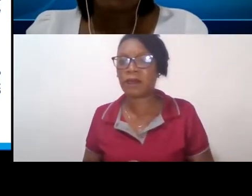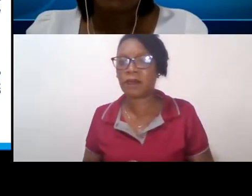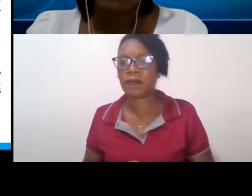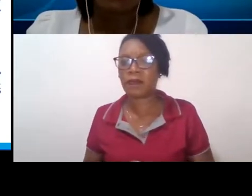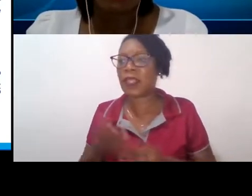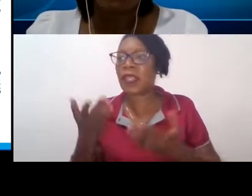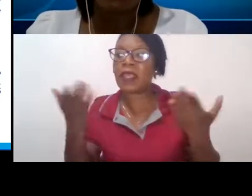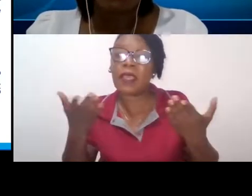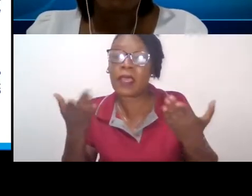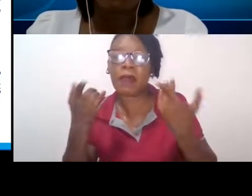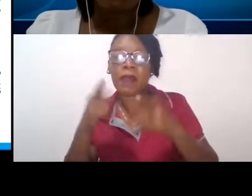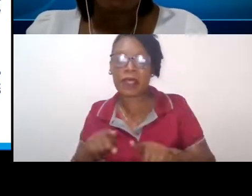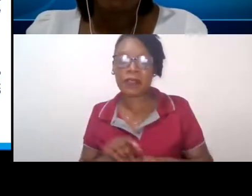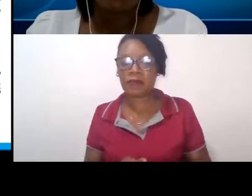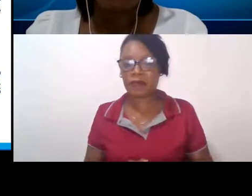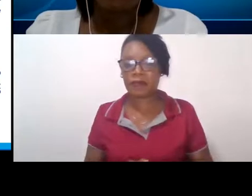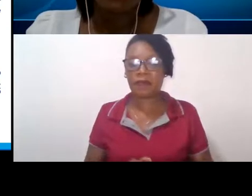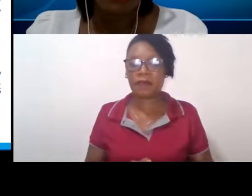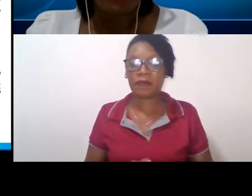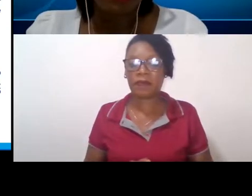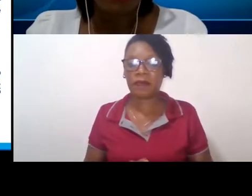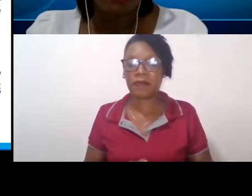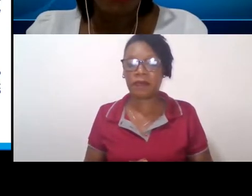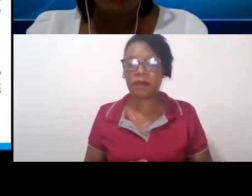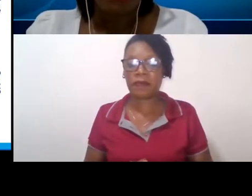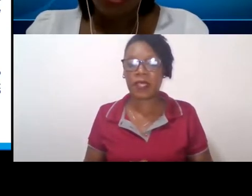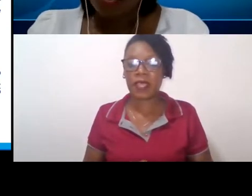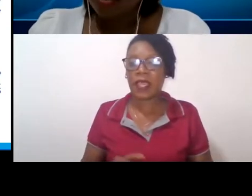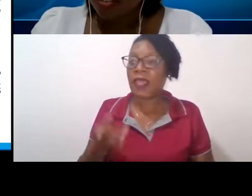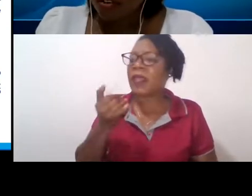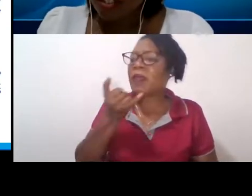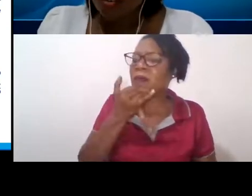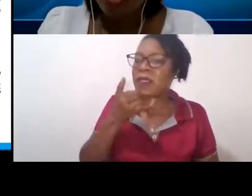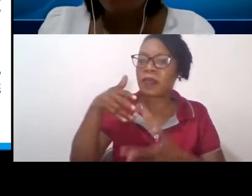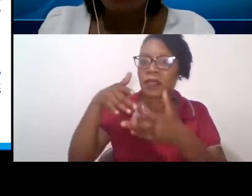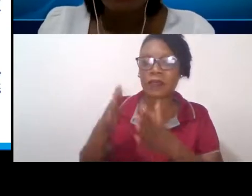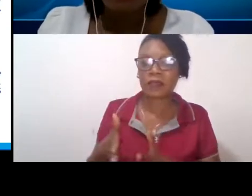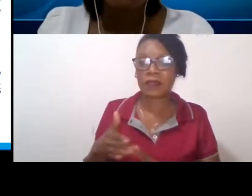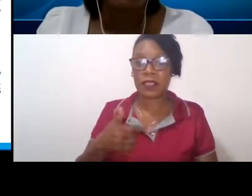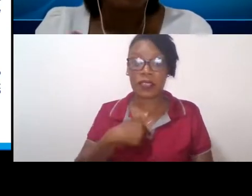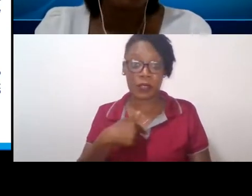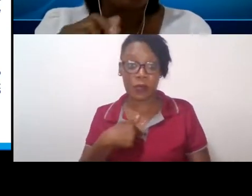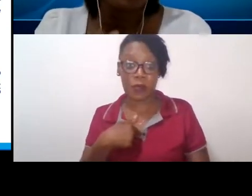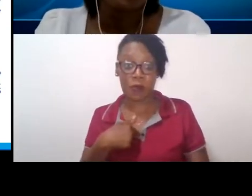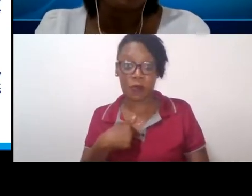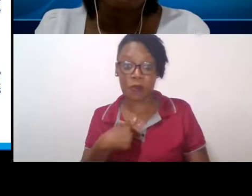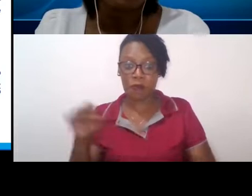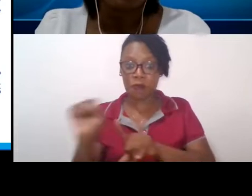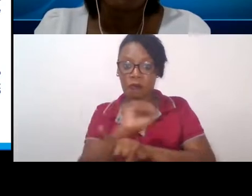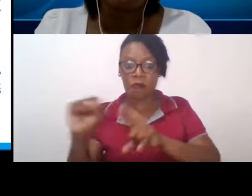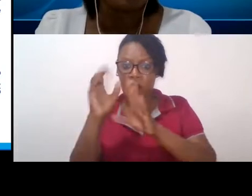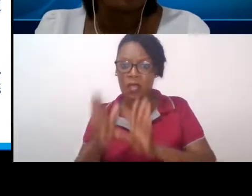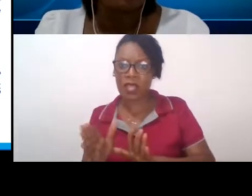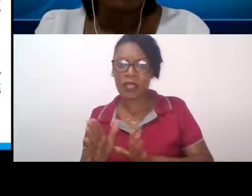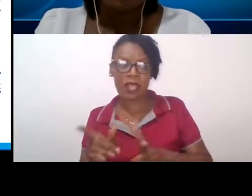¿qué es lo que está pasando? ¿Quién es la persona que está saturado? Entonces, si yo reacciono con violencia, es porque ya yo estoy etiquetando a la